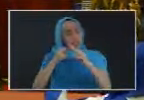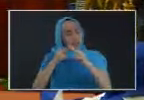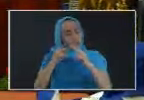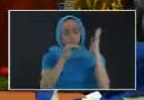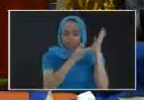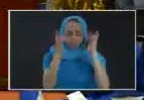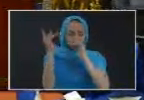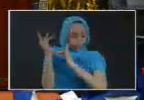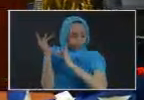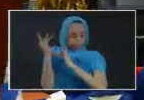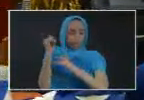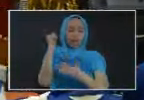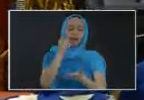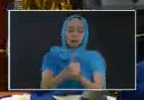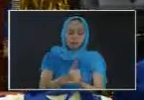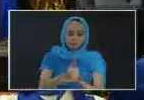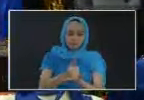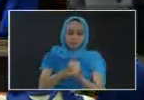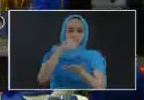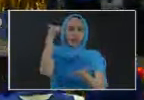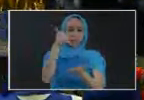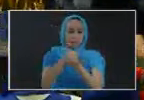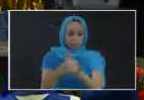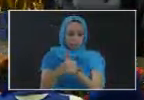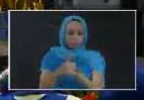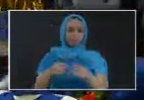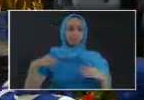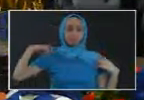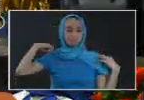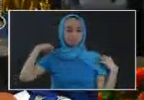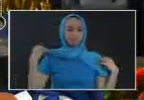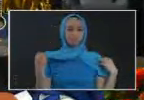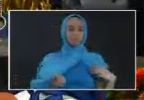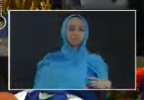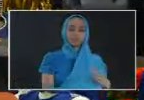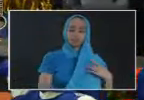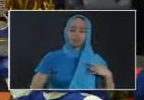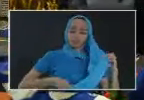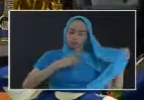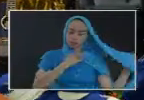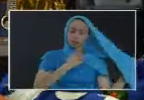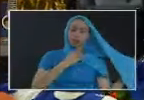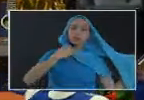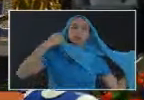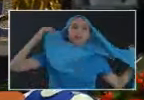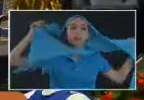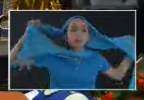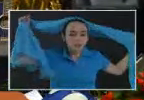Jesús, amén y amén. Gloria a Dios.